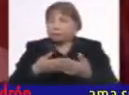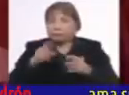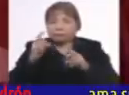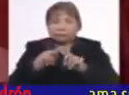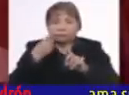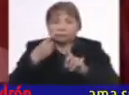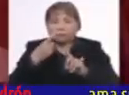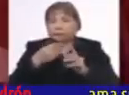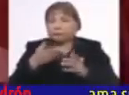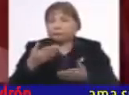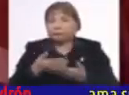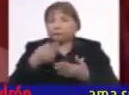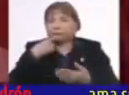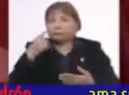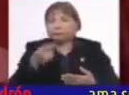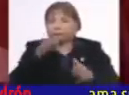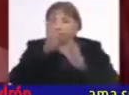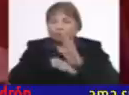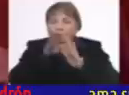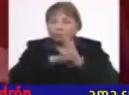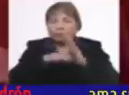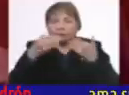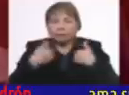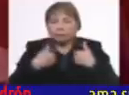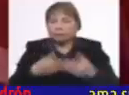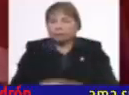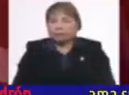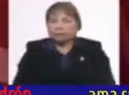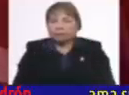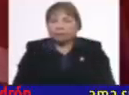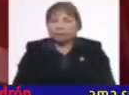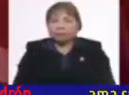principalmente son los que menos tienen en nuestro país